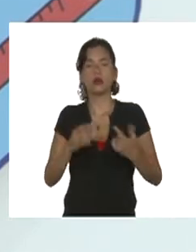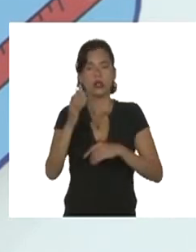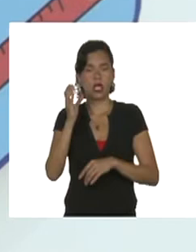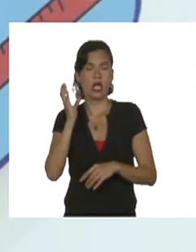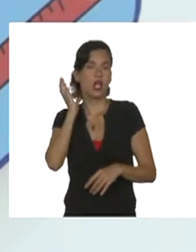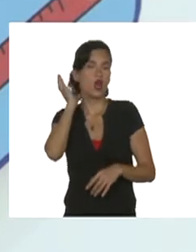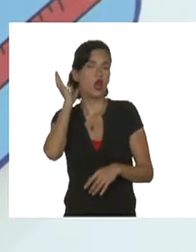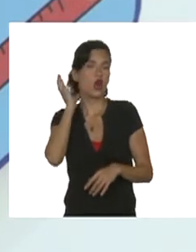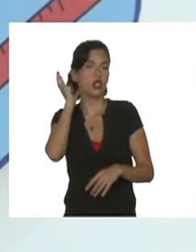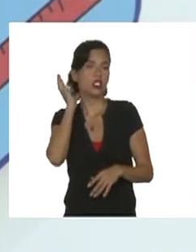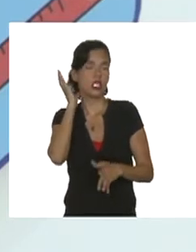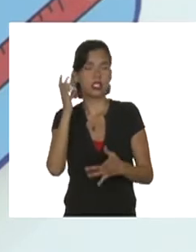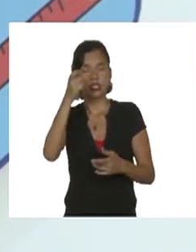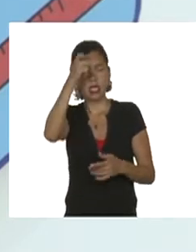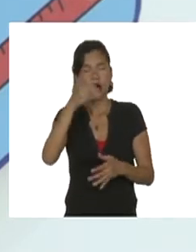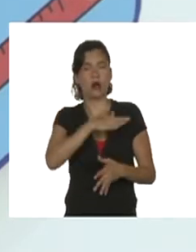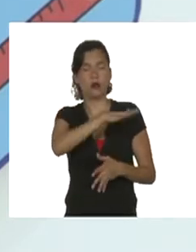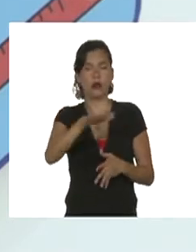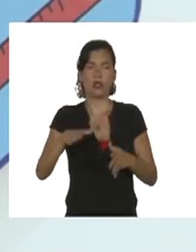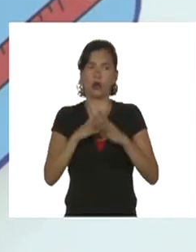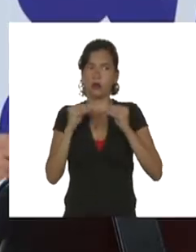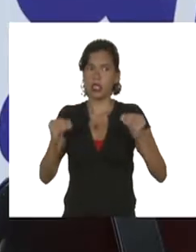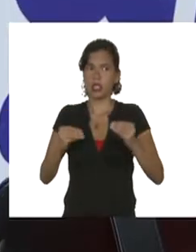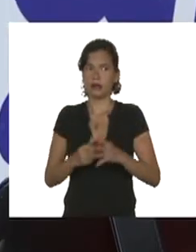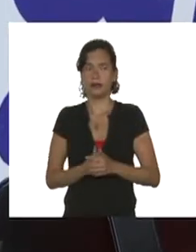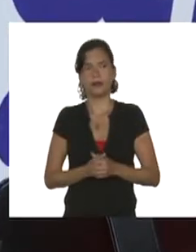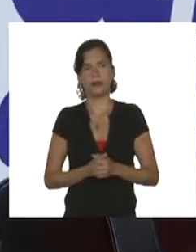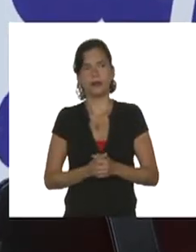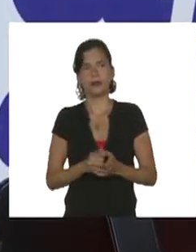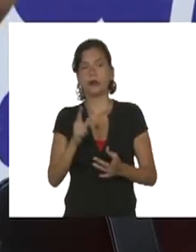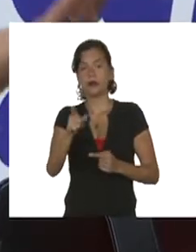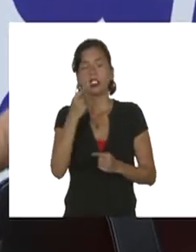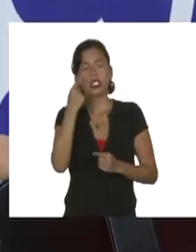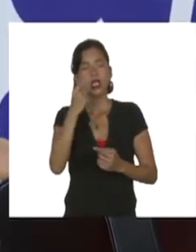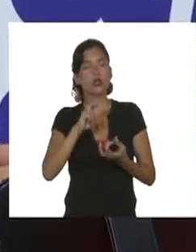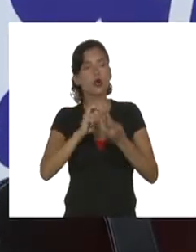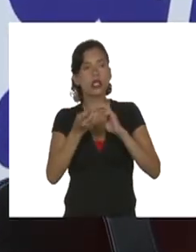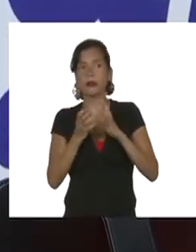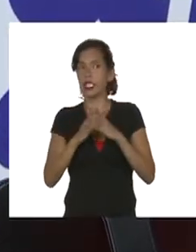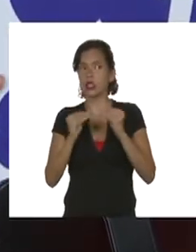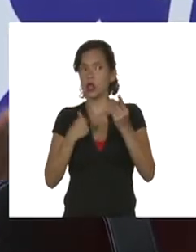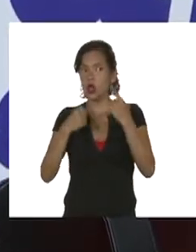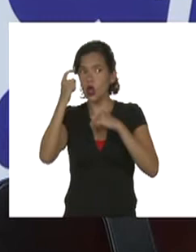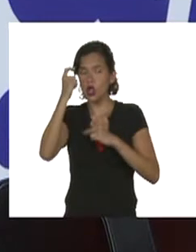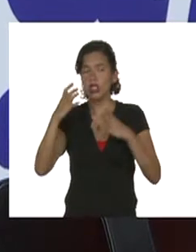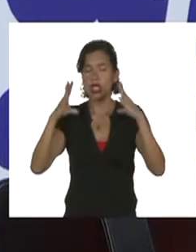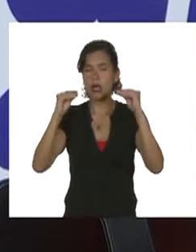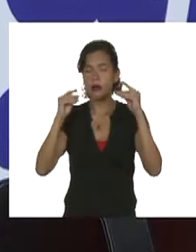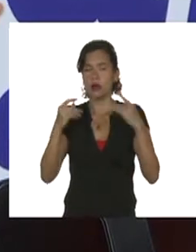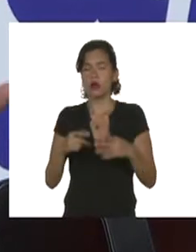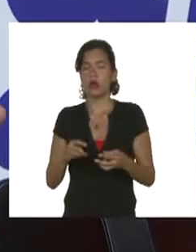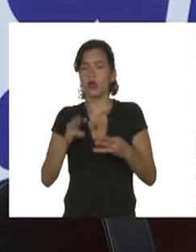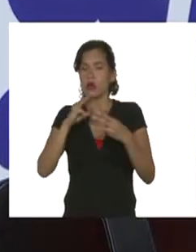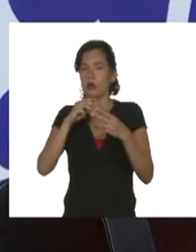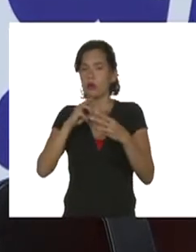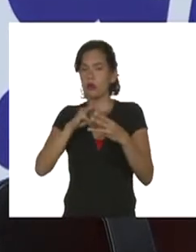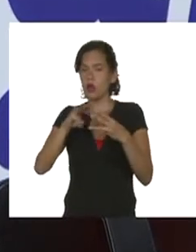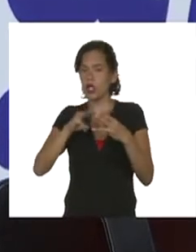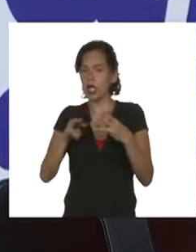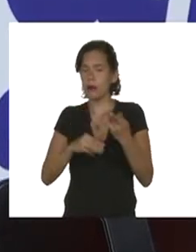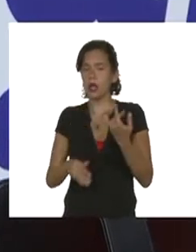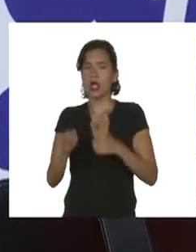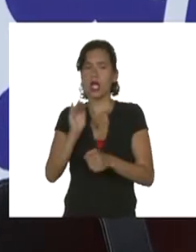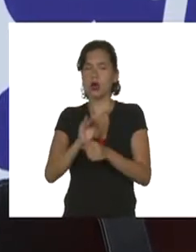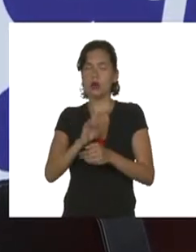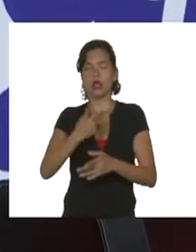concientizar a una comunidad, a una población entera. Fíjate, Heiler, que esto es un tema que constantemente hablamos en nuestro programa, lo que es el cuidado y la